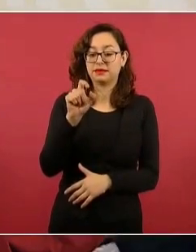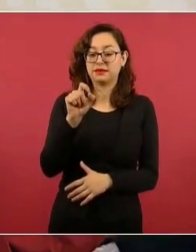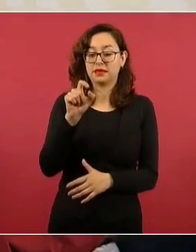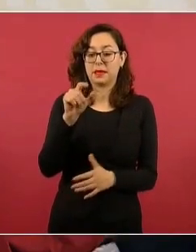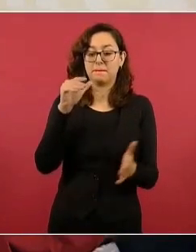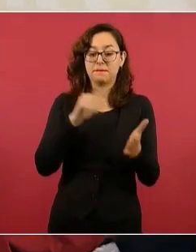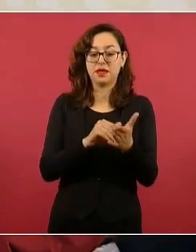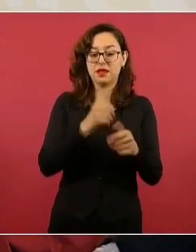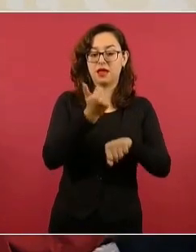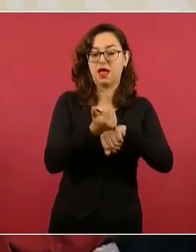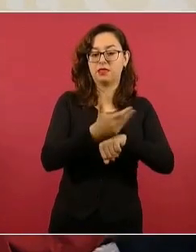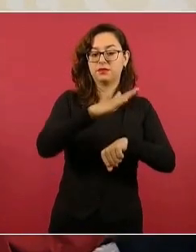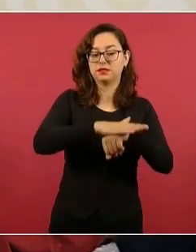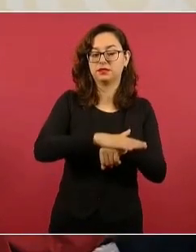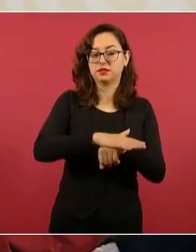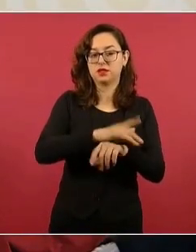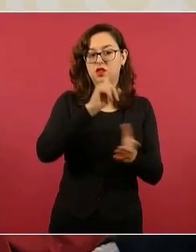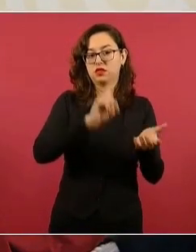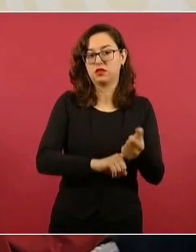eran administrativos.